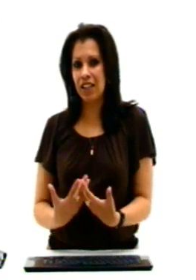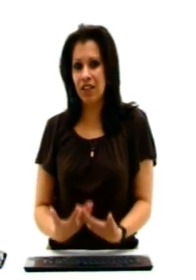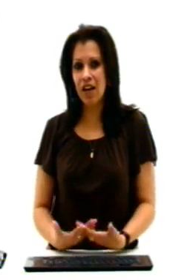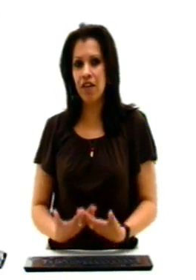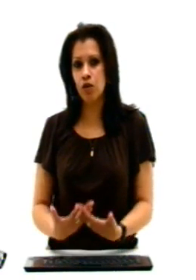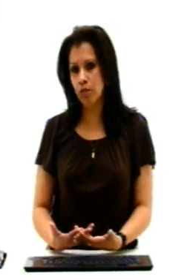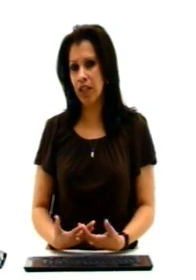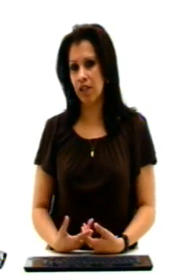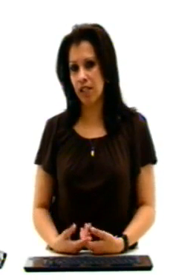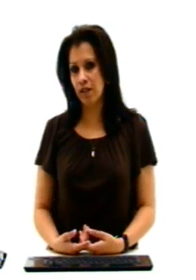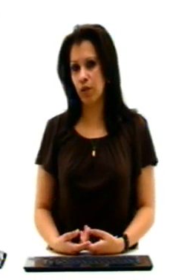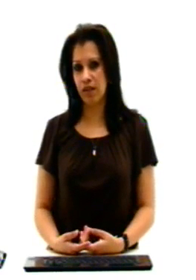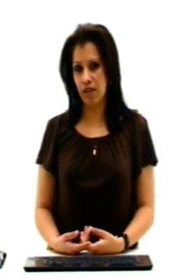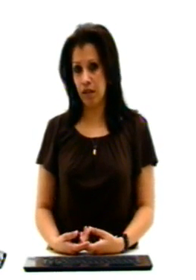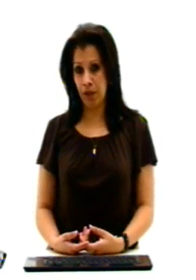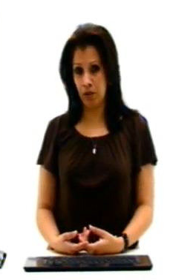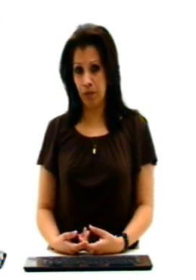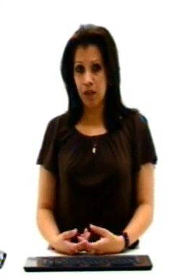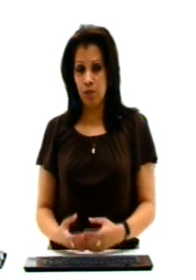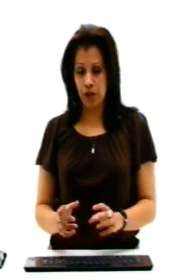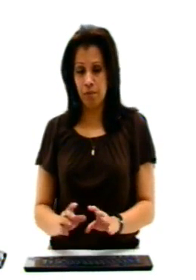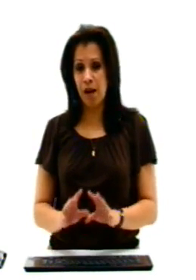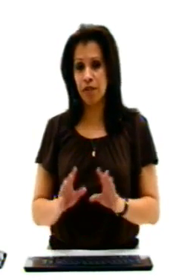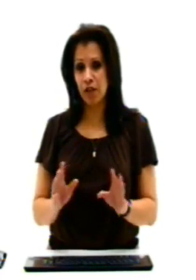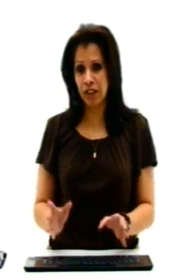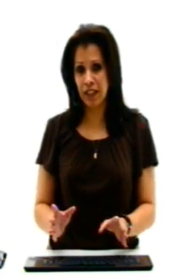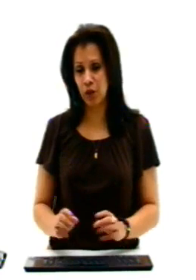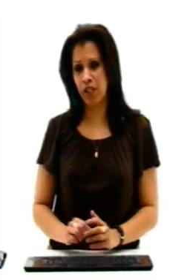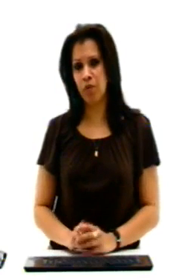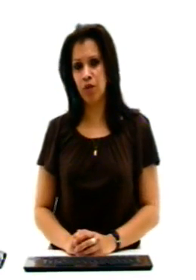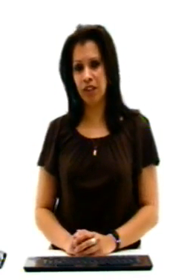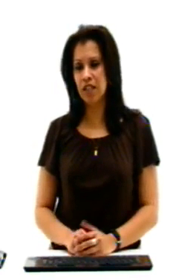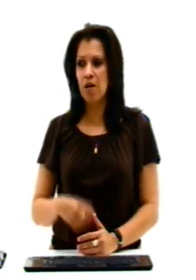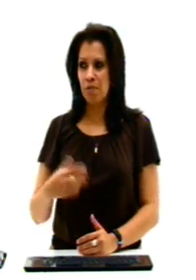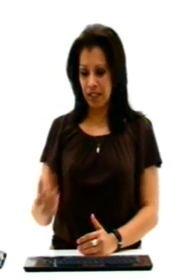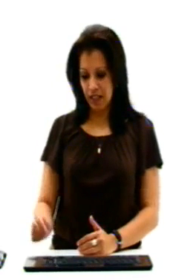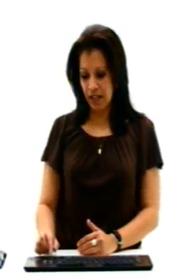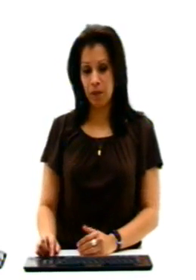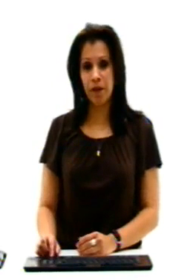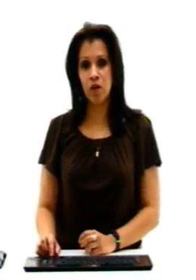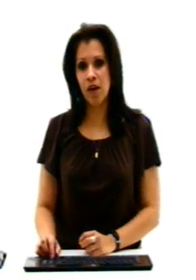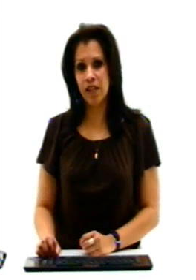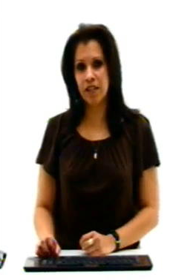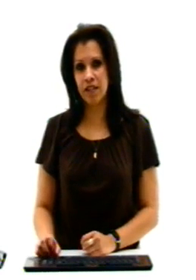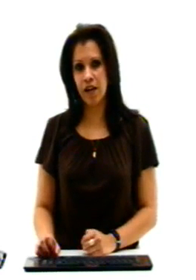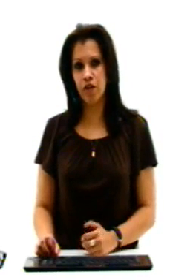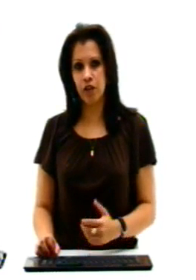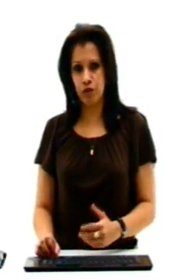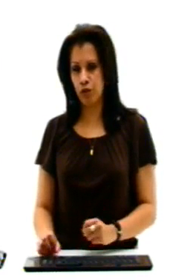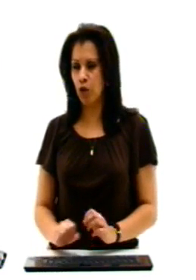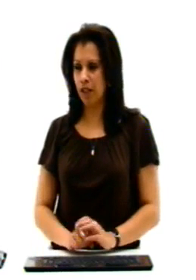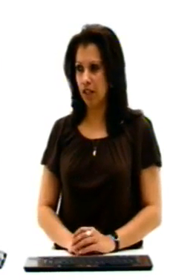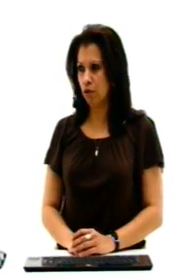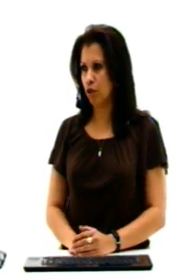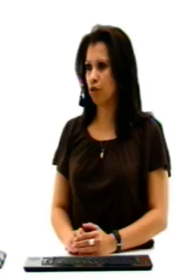qué actividad económica realizaban durante ese periodo Bueno vamos a contestar todas estas preguntas más adelante para lo cual es necesario que